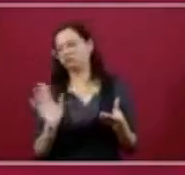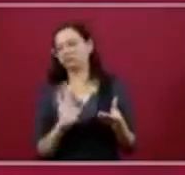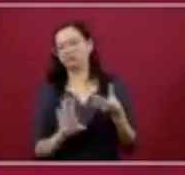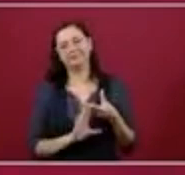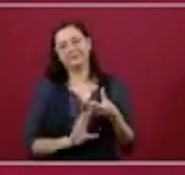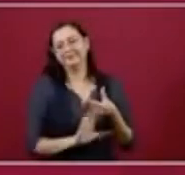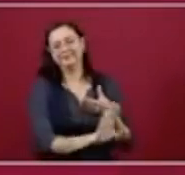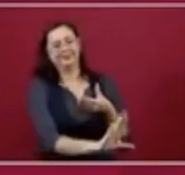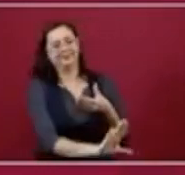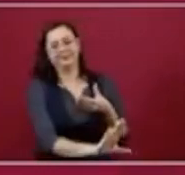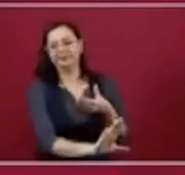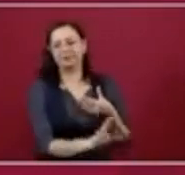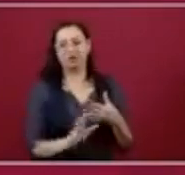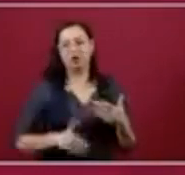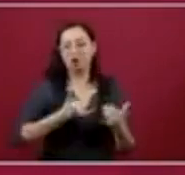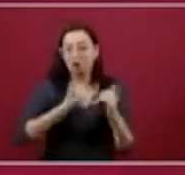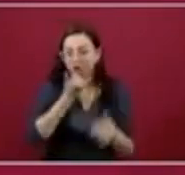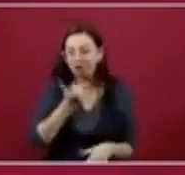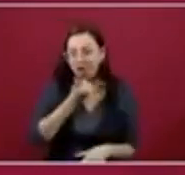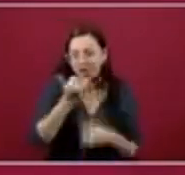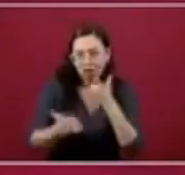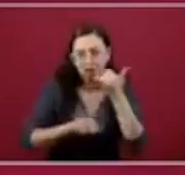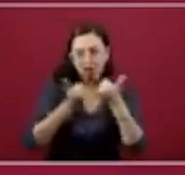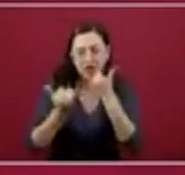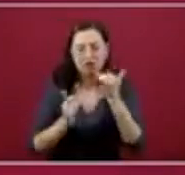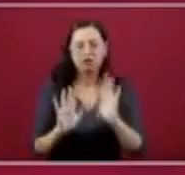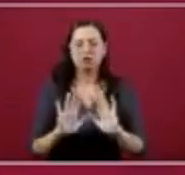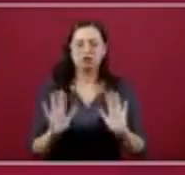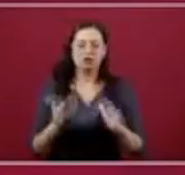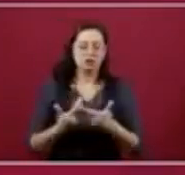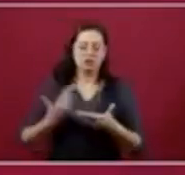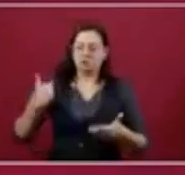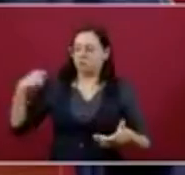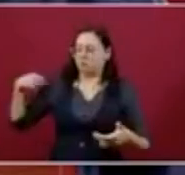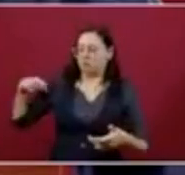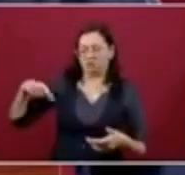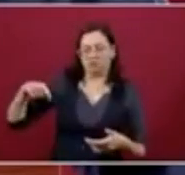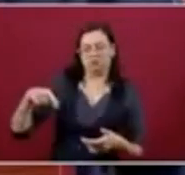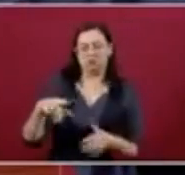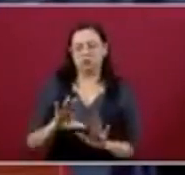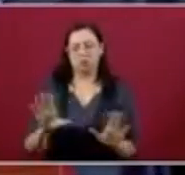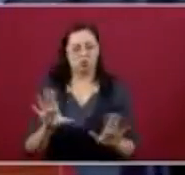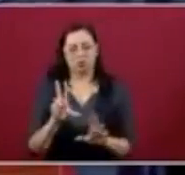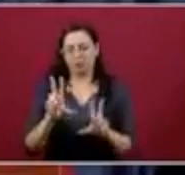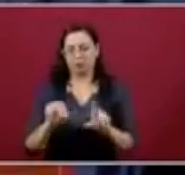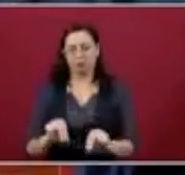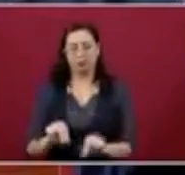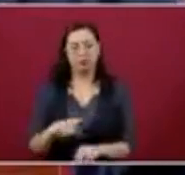pasado. ¿Está bien? No podemos nosotros aceptar